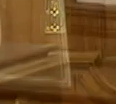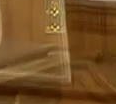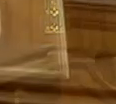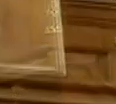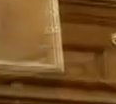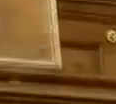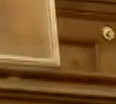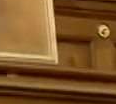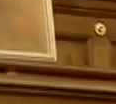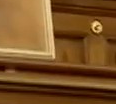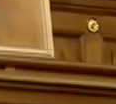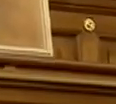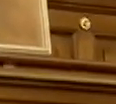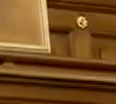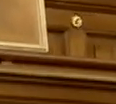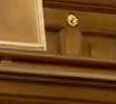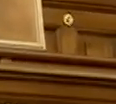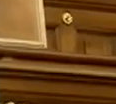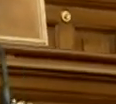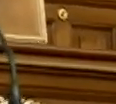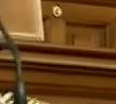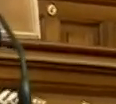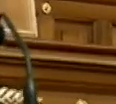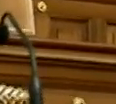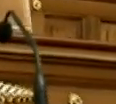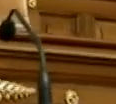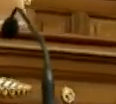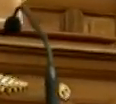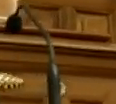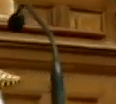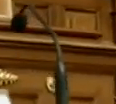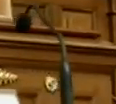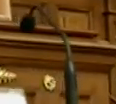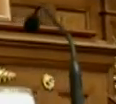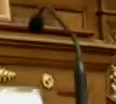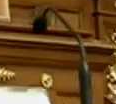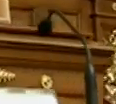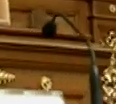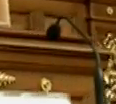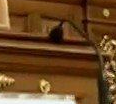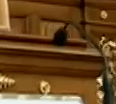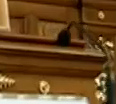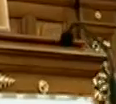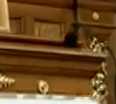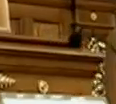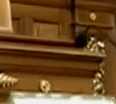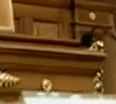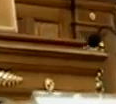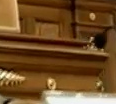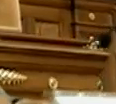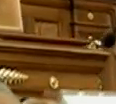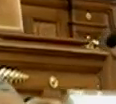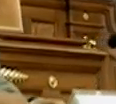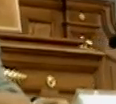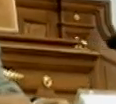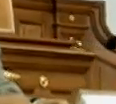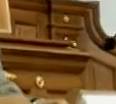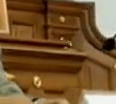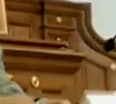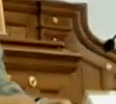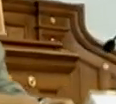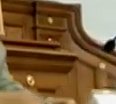imperio norteamericano es inevitable referirnos, como decía el compañero Merwin hace un momento, que el